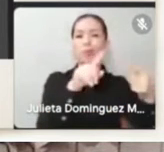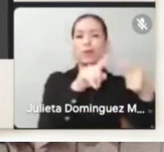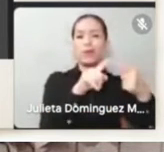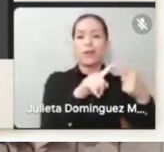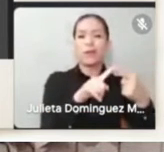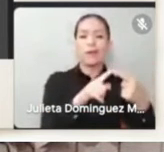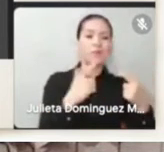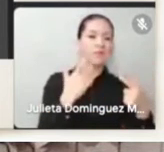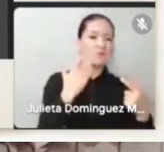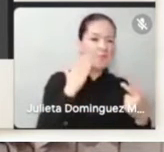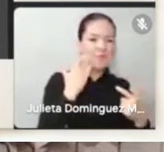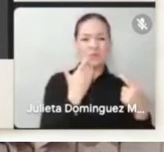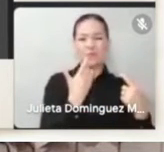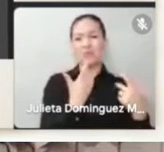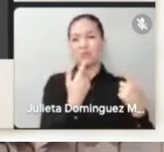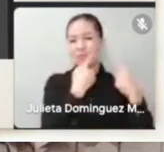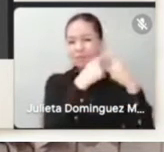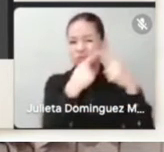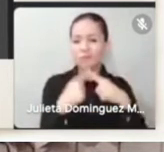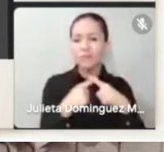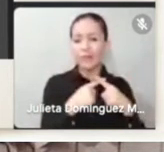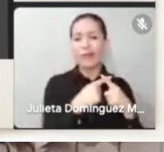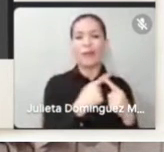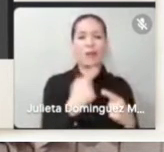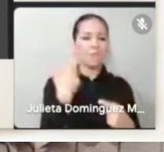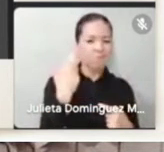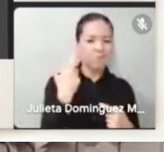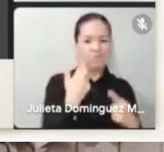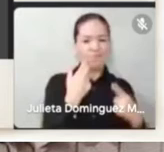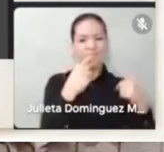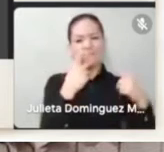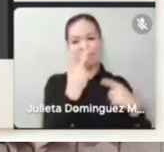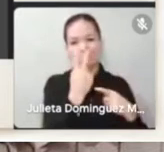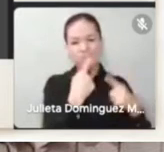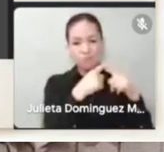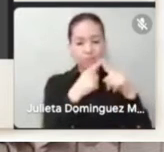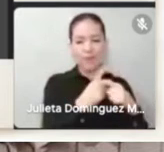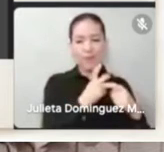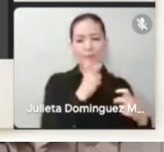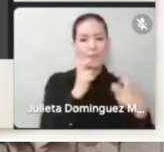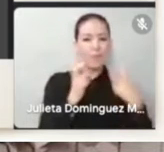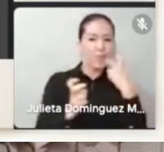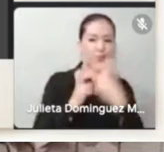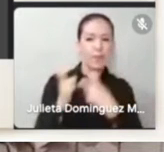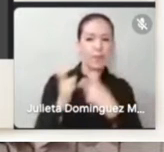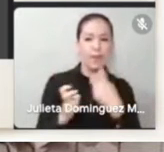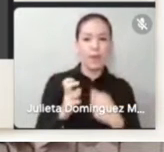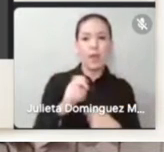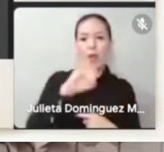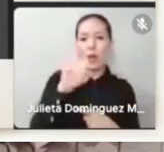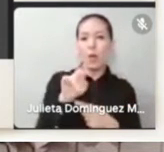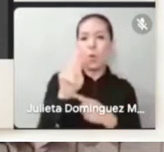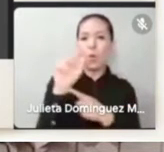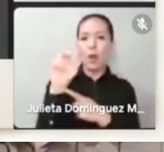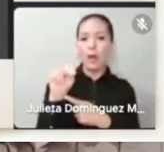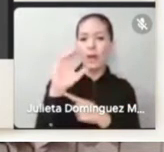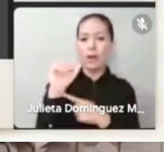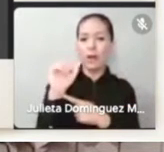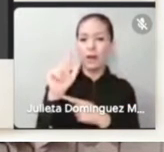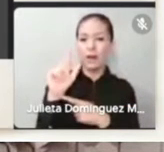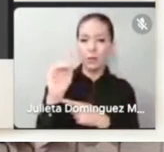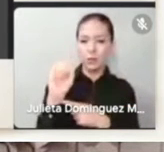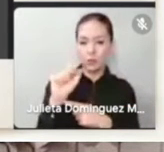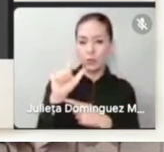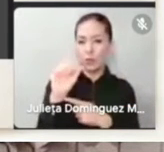y videos por medio de los cuales se atacó al aludido candidato haciendo mofa, burla, insultos y amenazas a